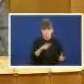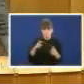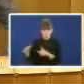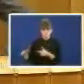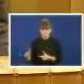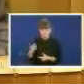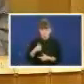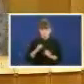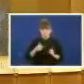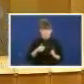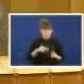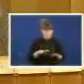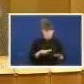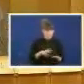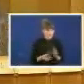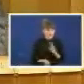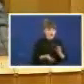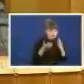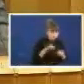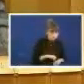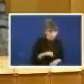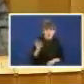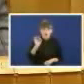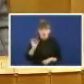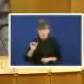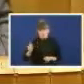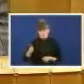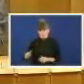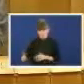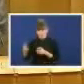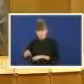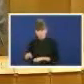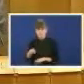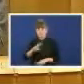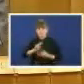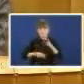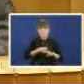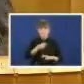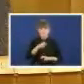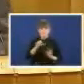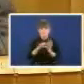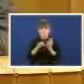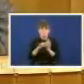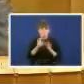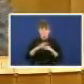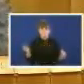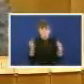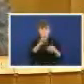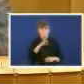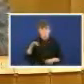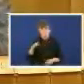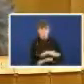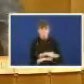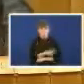aprobadas ou a punto de aprobar reformas dos seus estatutos que melloran o seu autogoverno e que sobre todo dan unha